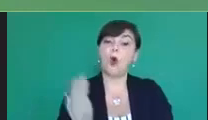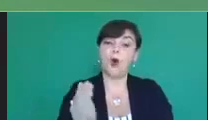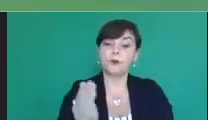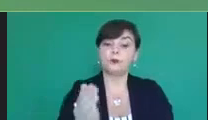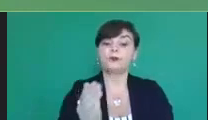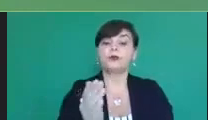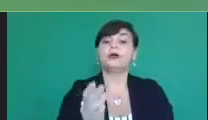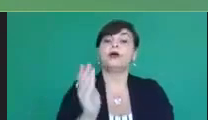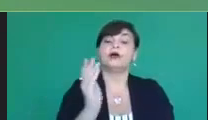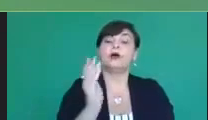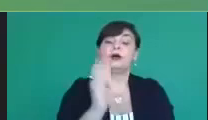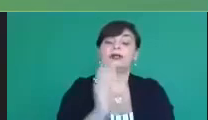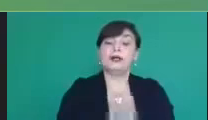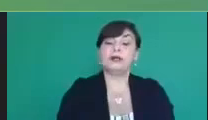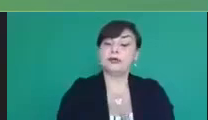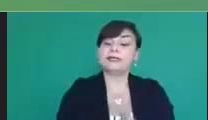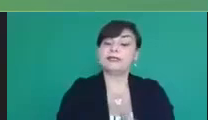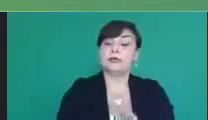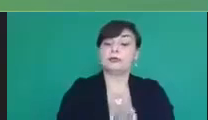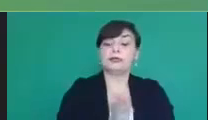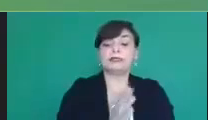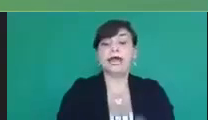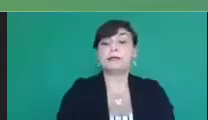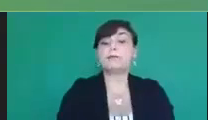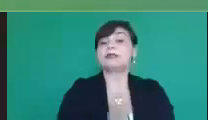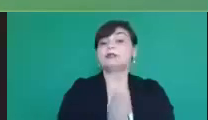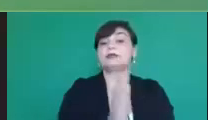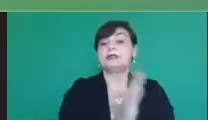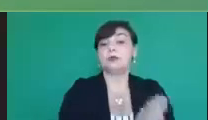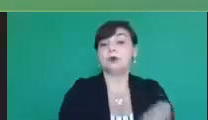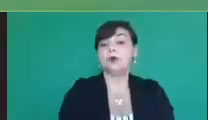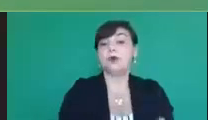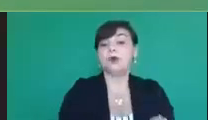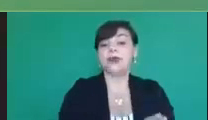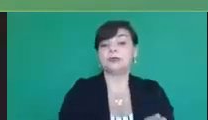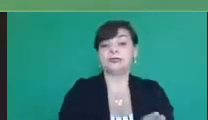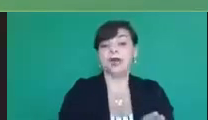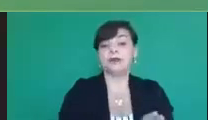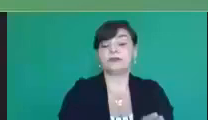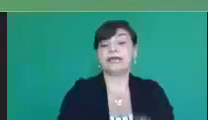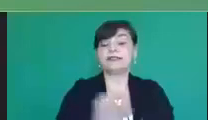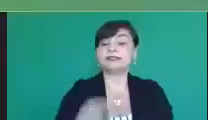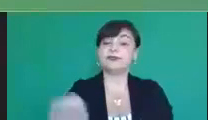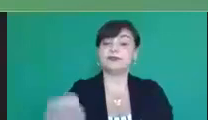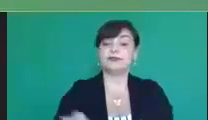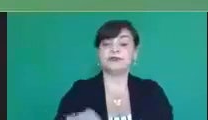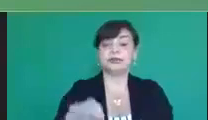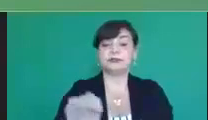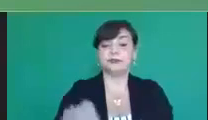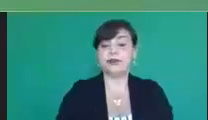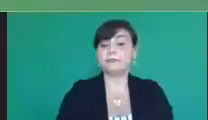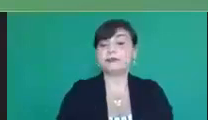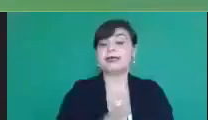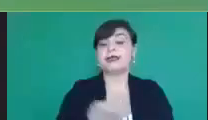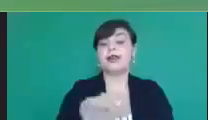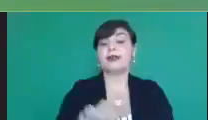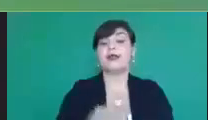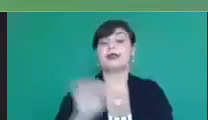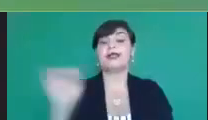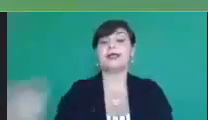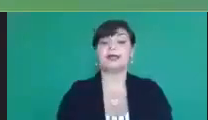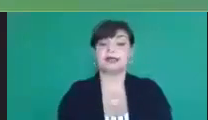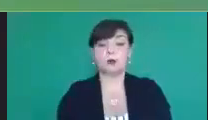o también puede ser potencial, presuntivo o el resultado final. Esta es una notificación rápida que alrededor